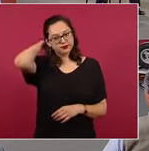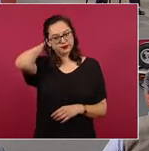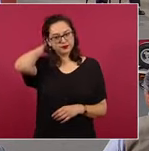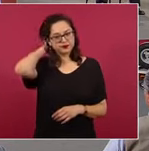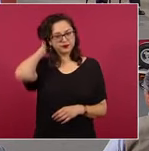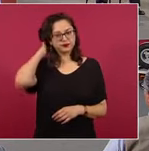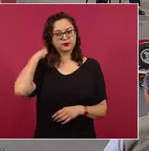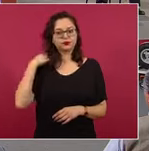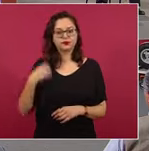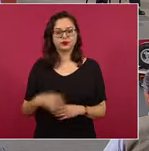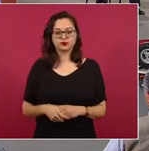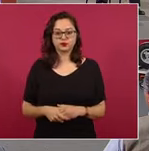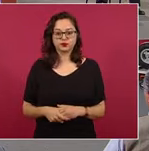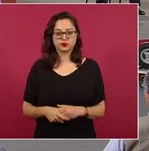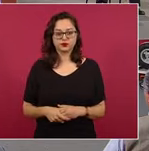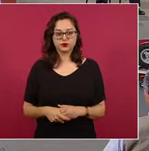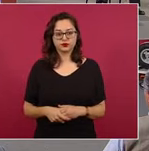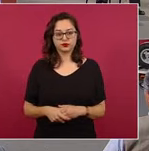Tixla.